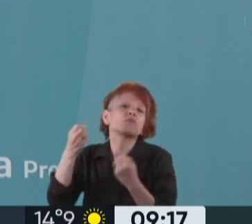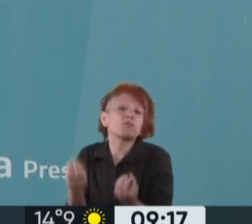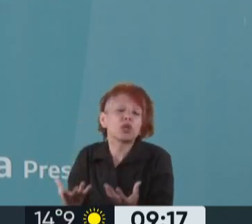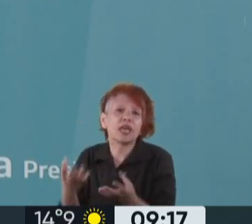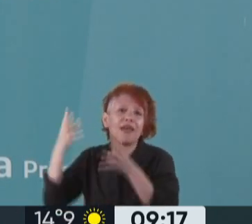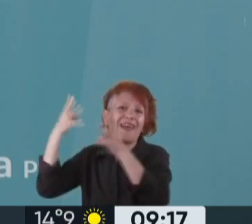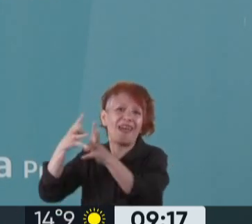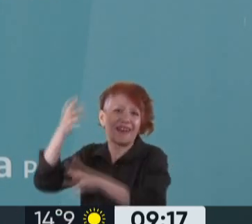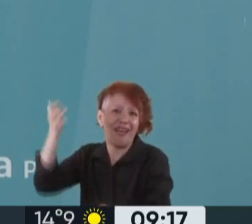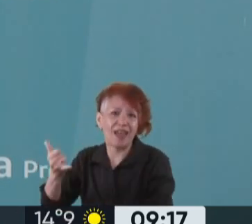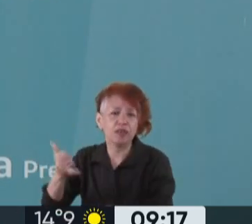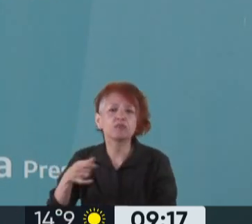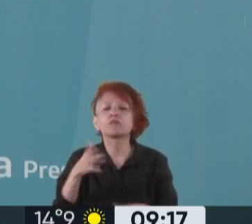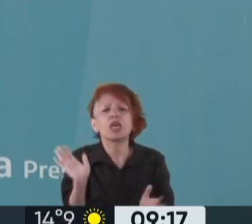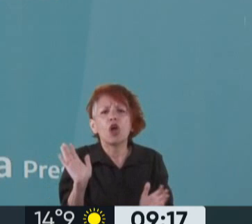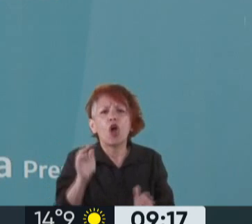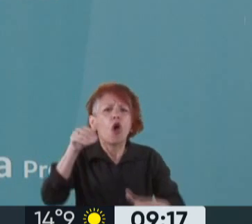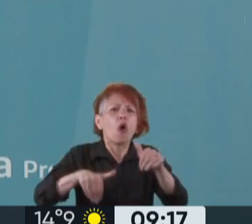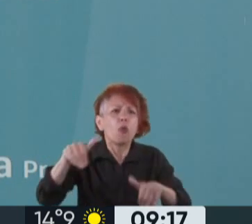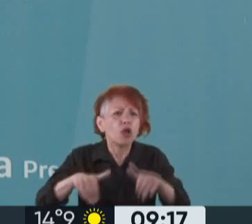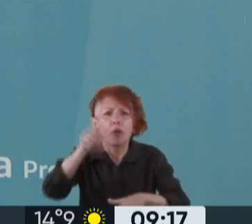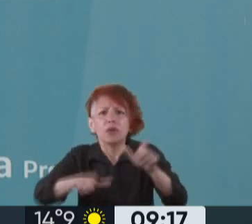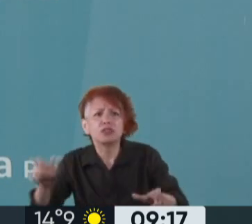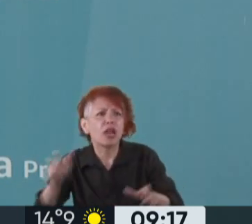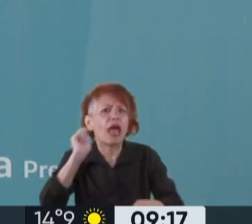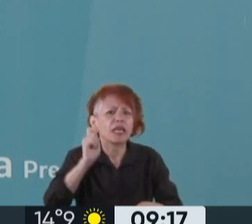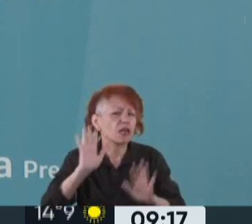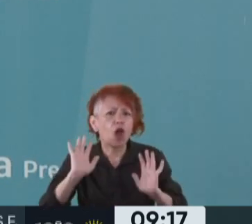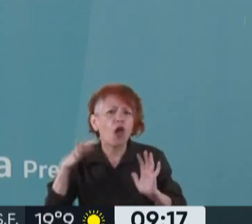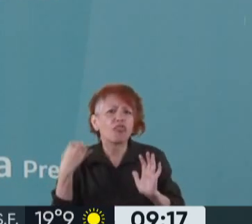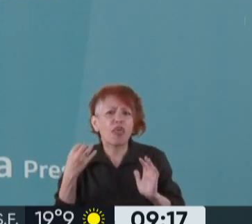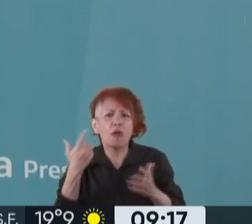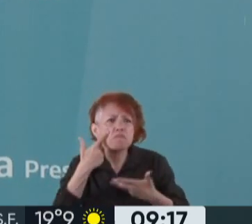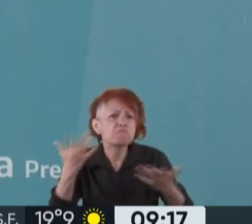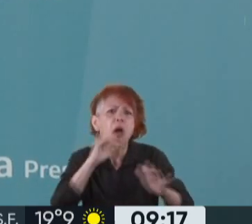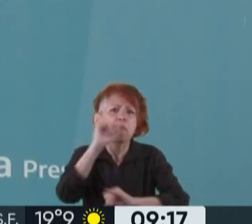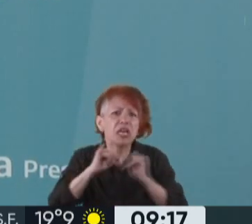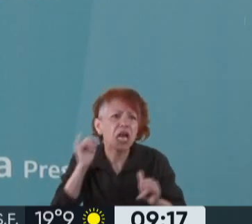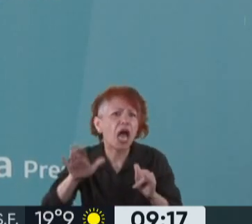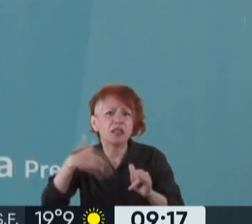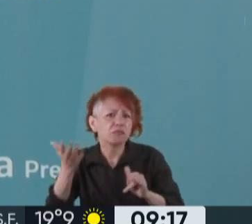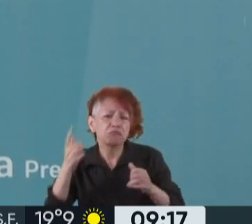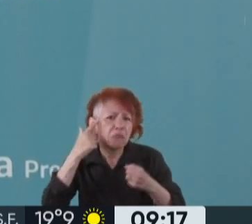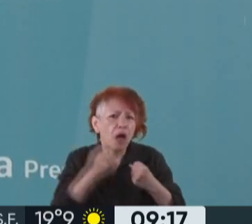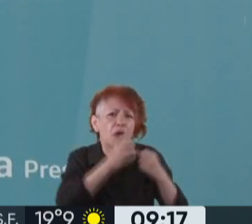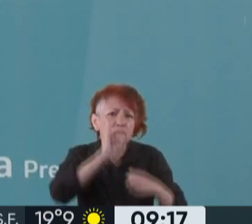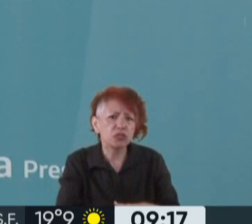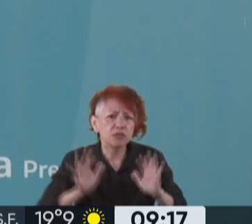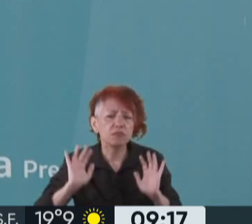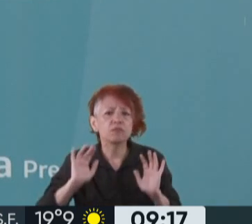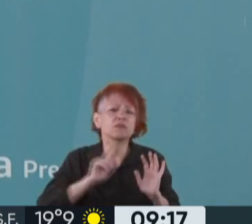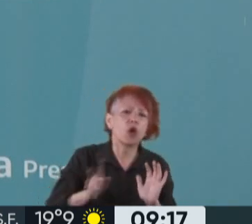votos se discuten, se consensúan, se consiguen y me imagino que otras fuerzas políticas, además del Frente de